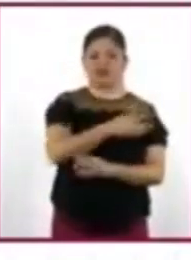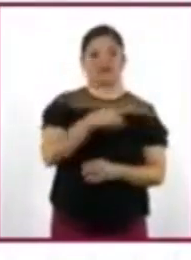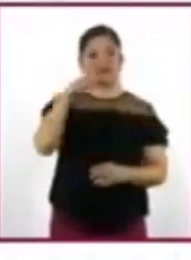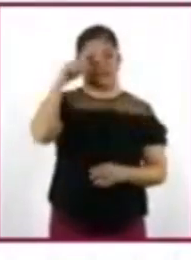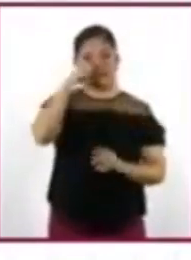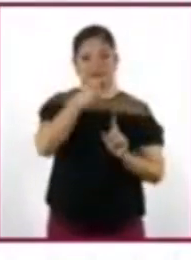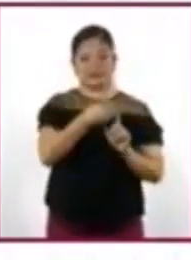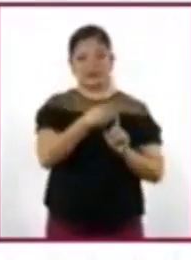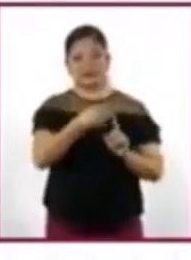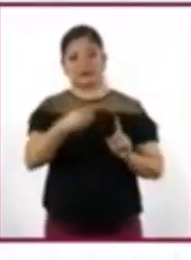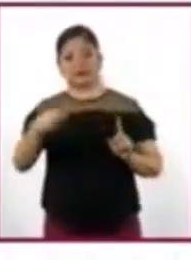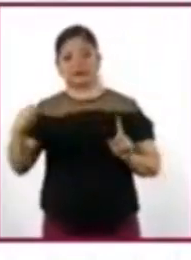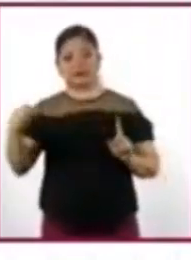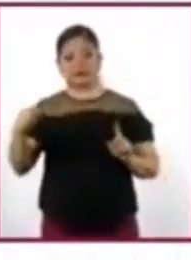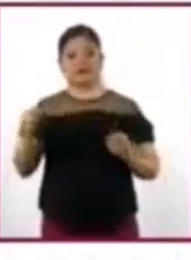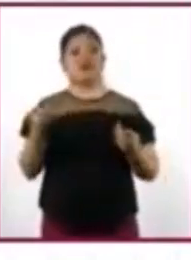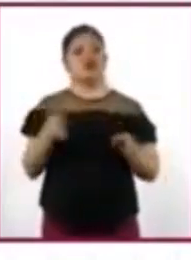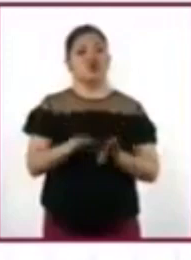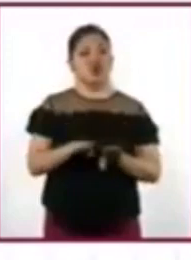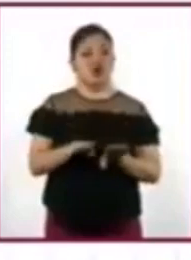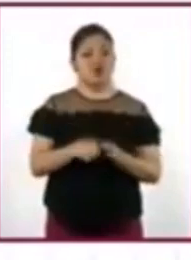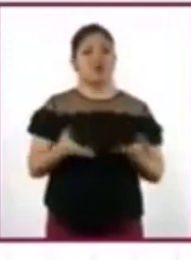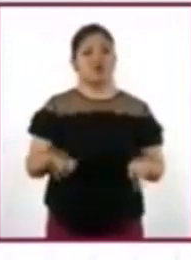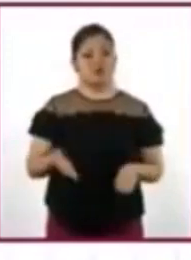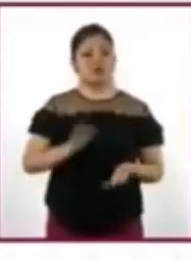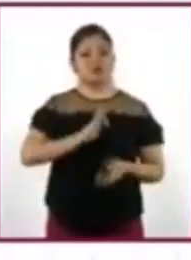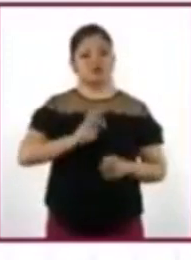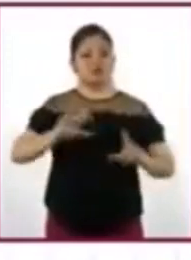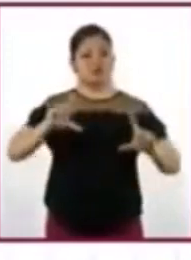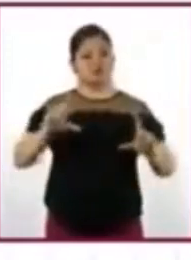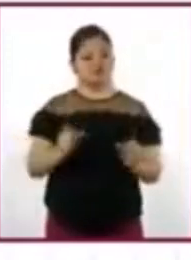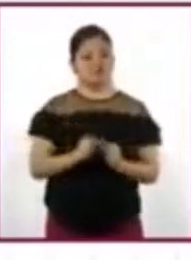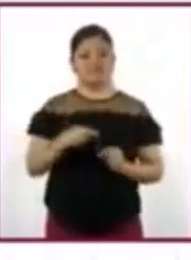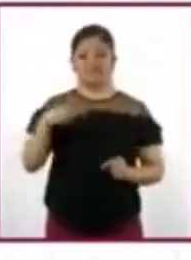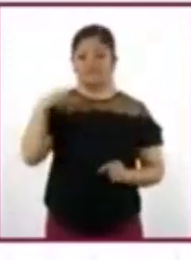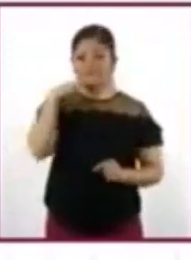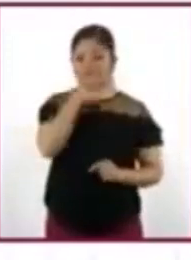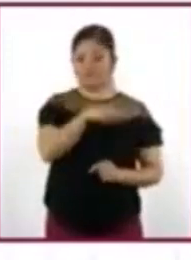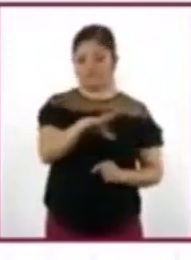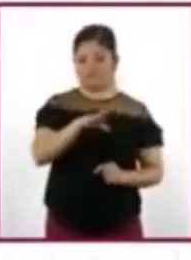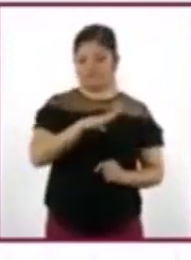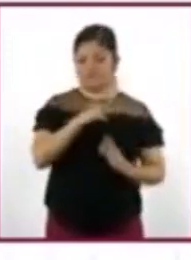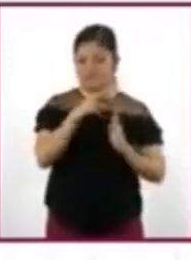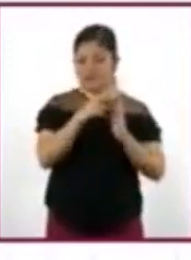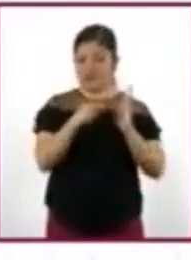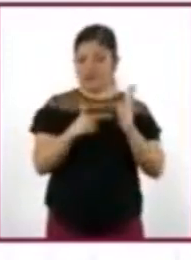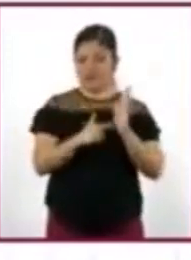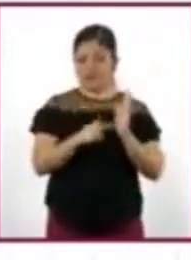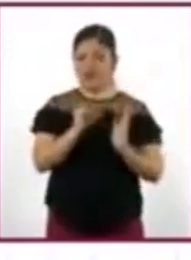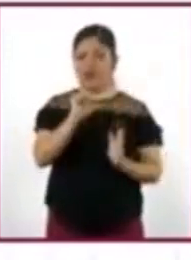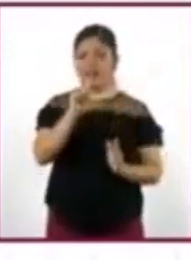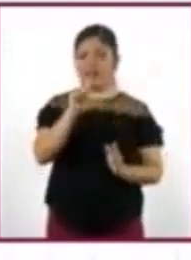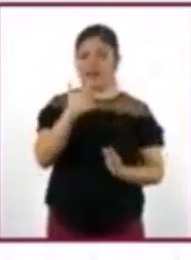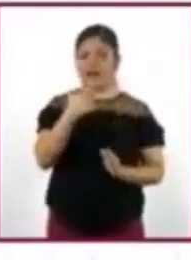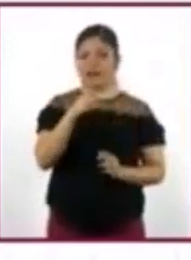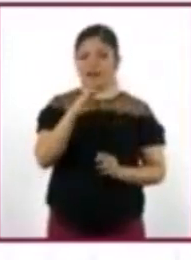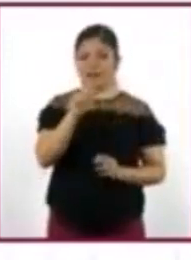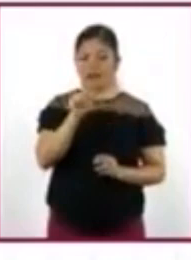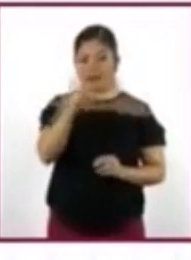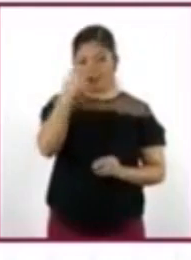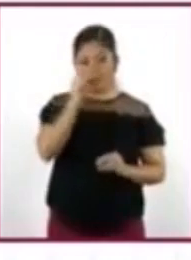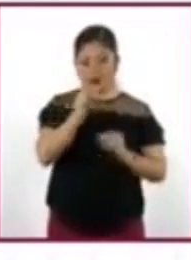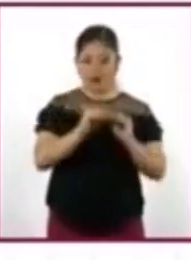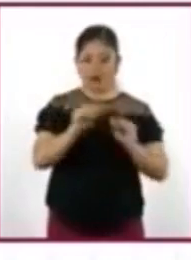práctico. Entonces, veamos cómo podemos expresar la regla verbal de manera algebraica para